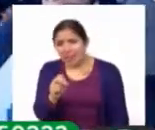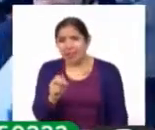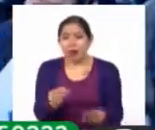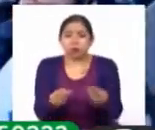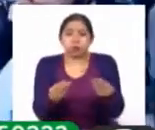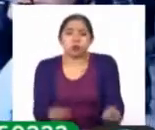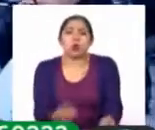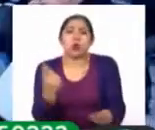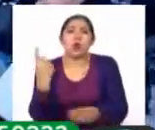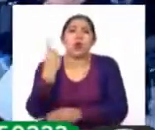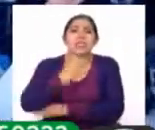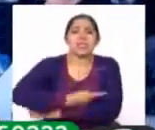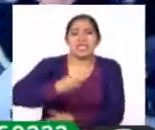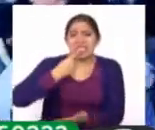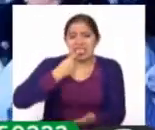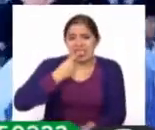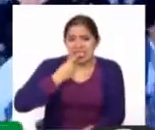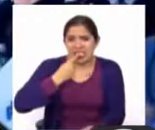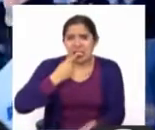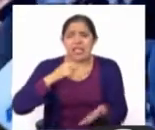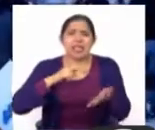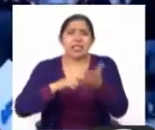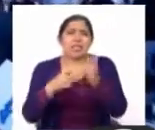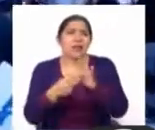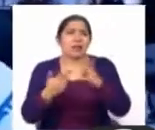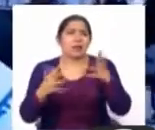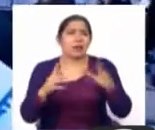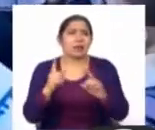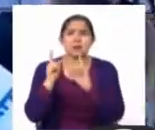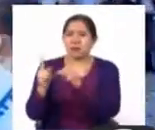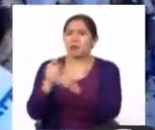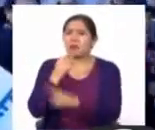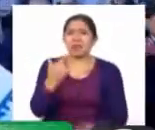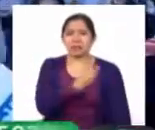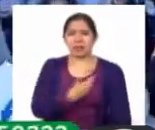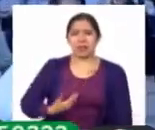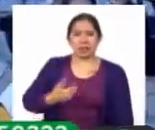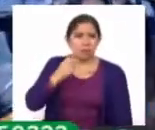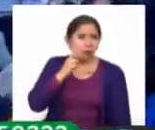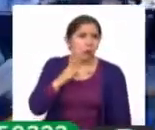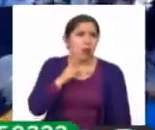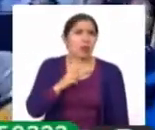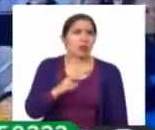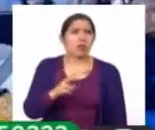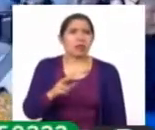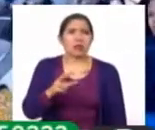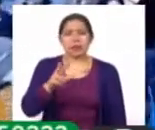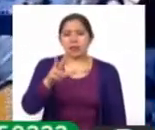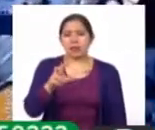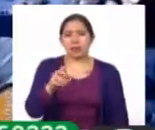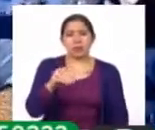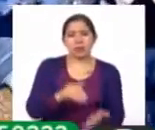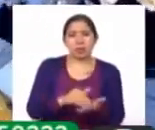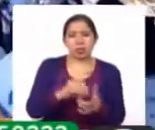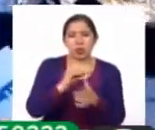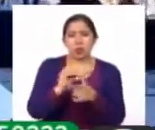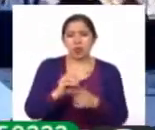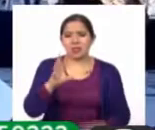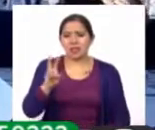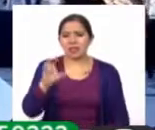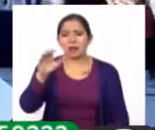día. Esto significa por día, más o menos lo que dijo el presidente, entre 300.000 y 600.000